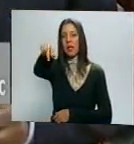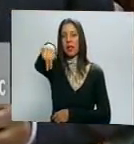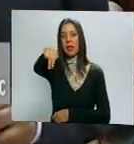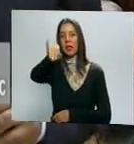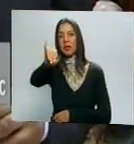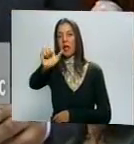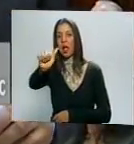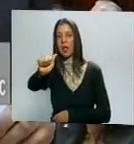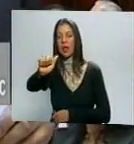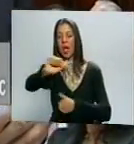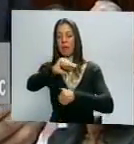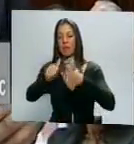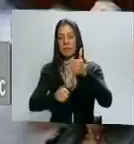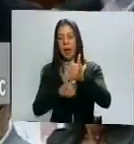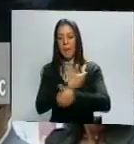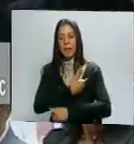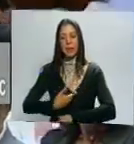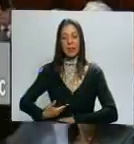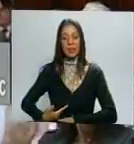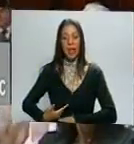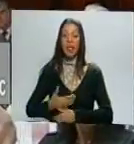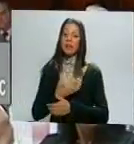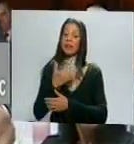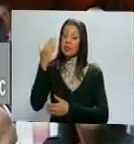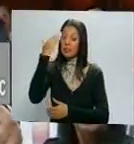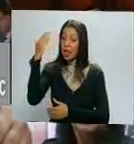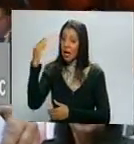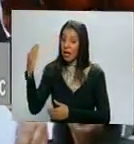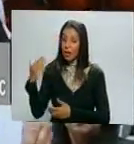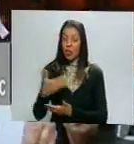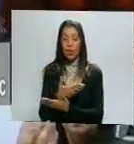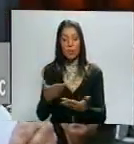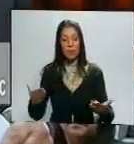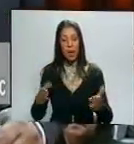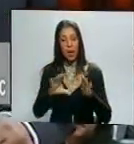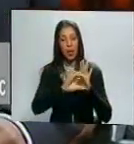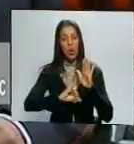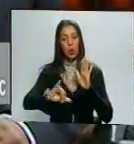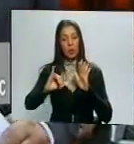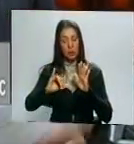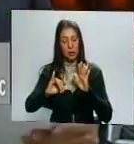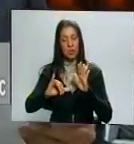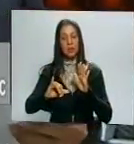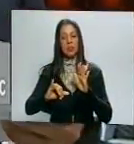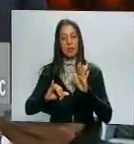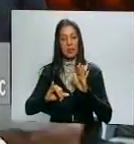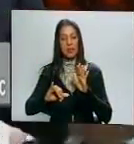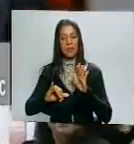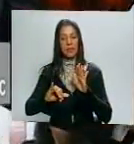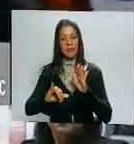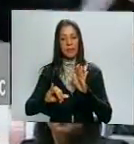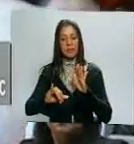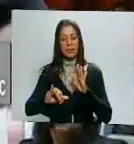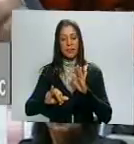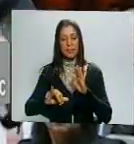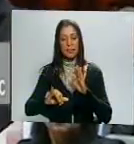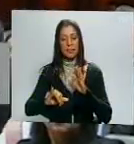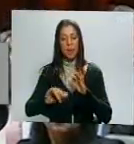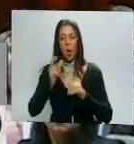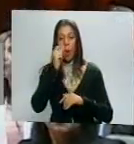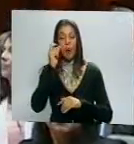de la Asamblea Nacional Constituyente. Saludo a todos los constituyentes y constituyentes que están, todos los y